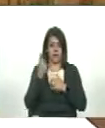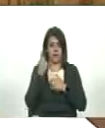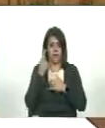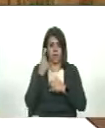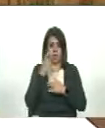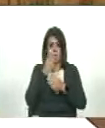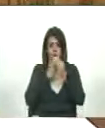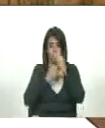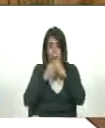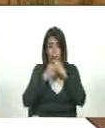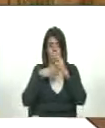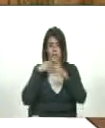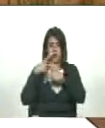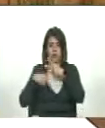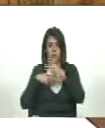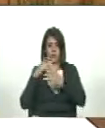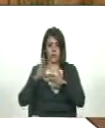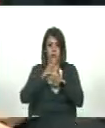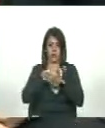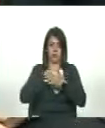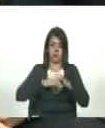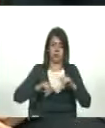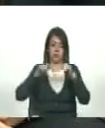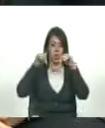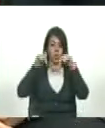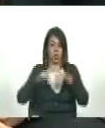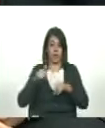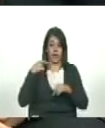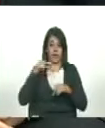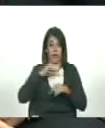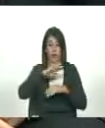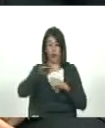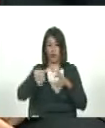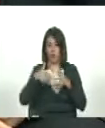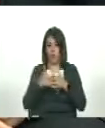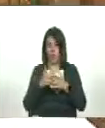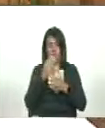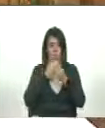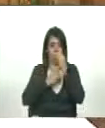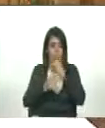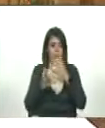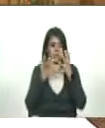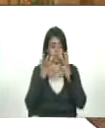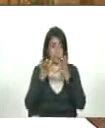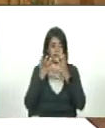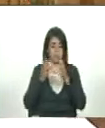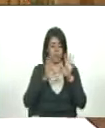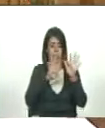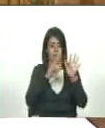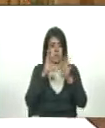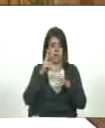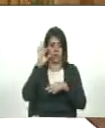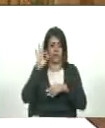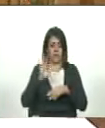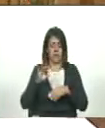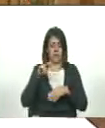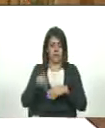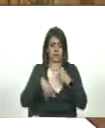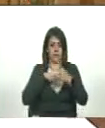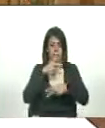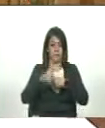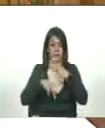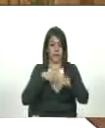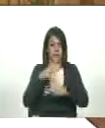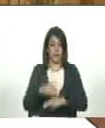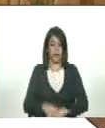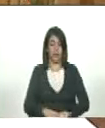desabastecimiento, donde hoy tenemos prácticamente abastecimiento pleno con un 97% de